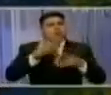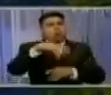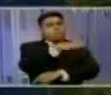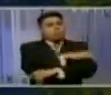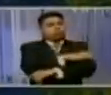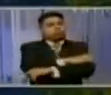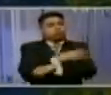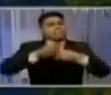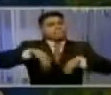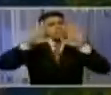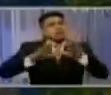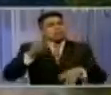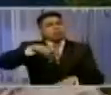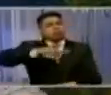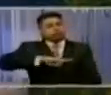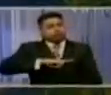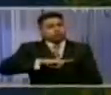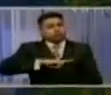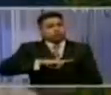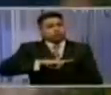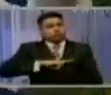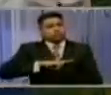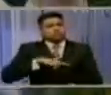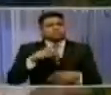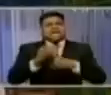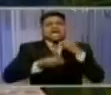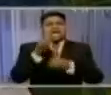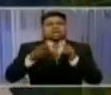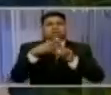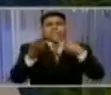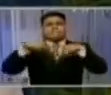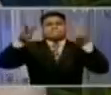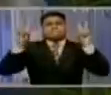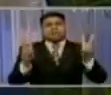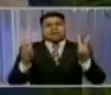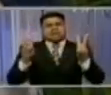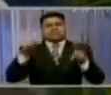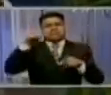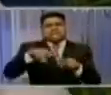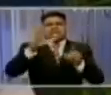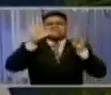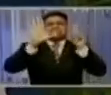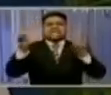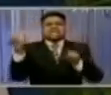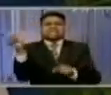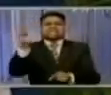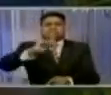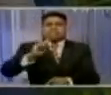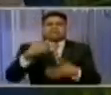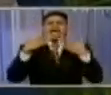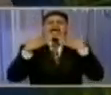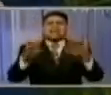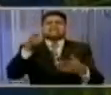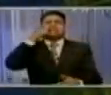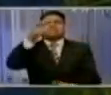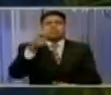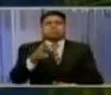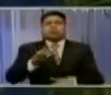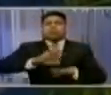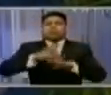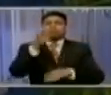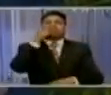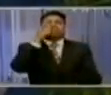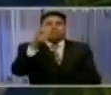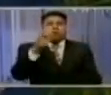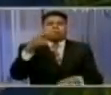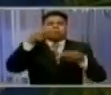de administración de carga se ha hecho en paz durante todas estas 6 semanas. Y quiero agradecer al pueblo, porque es el pueblo el que impone la